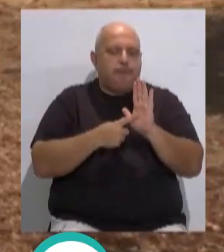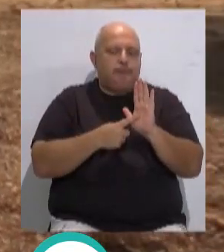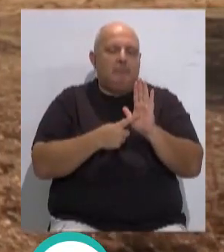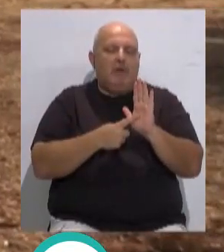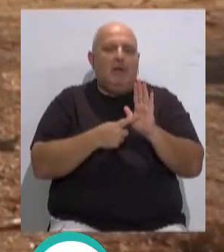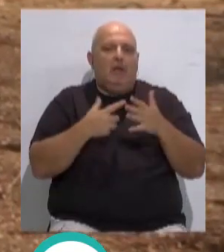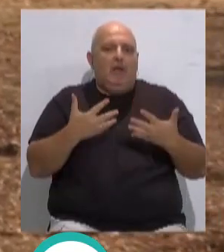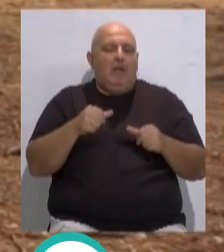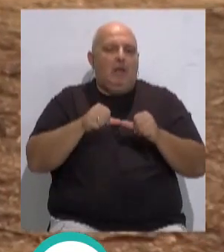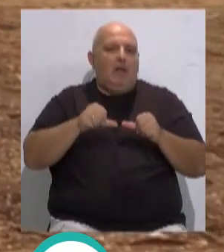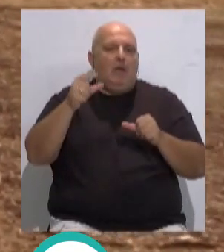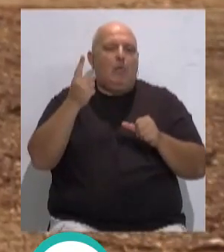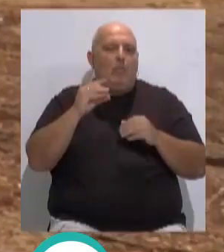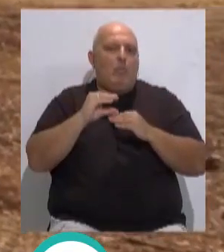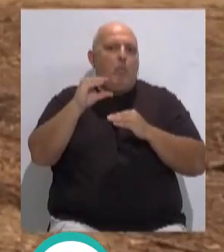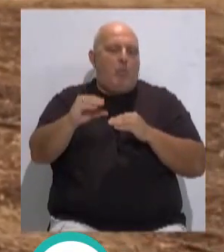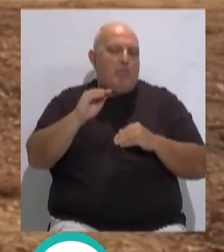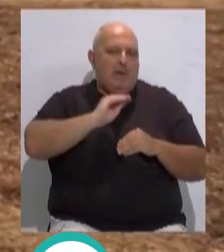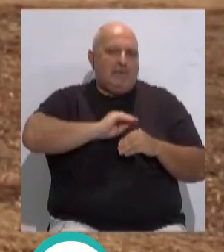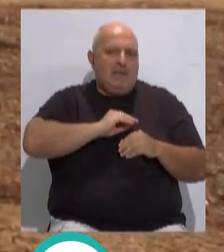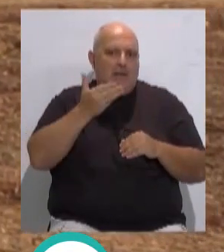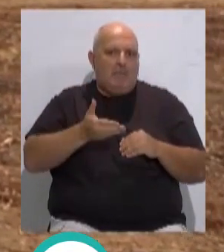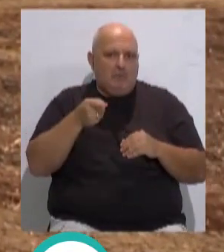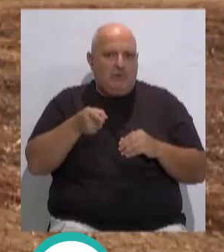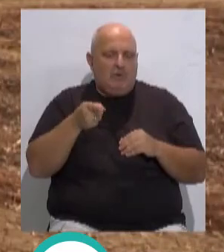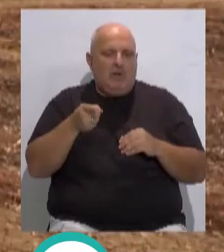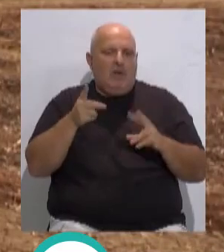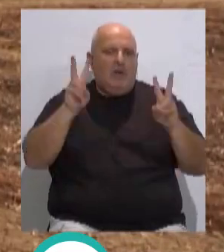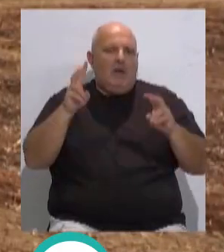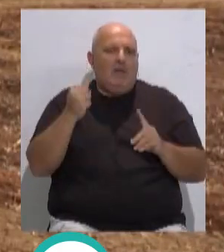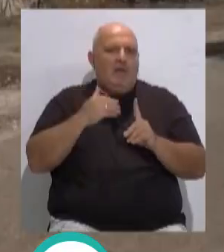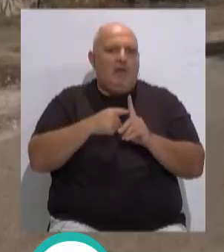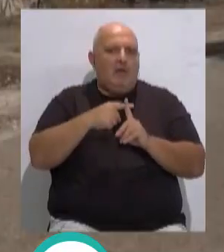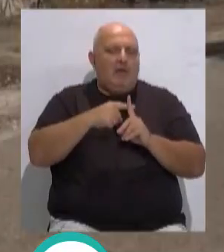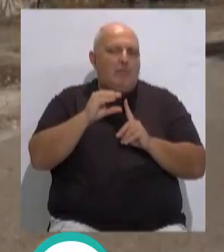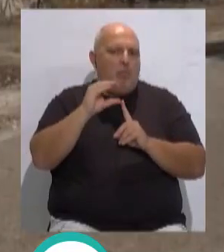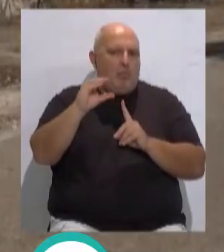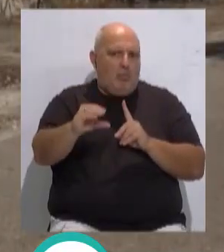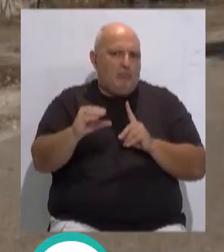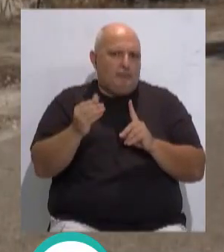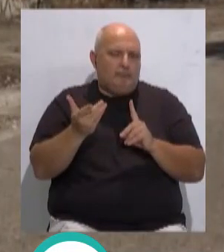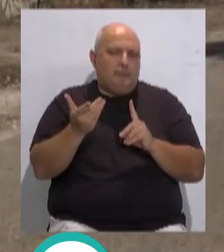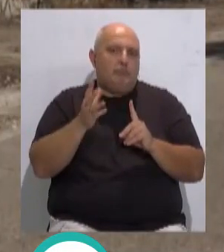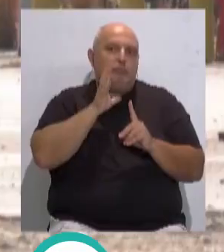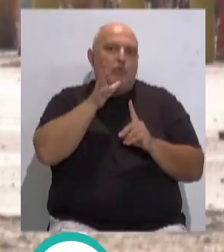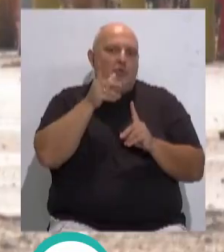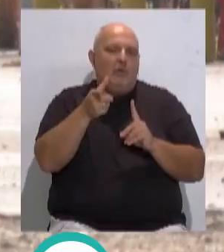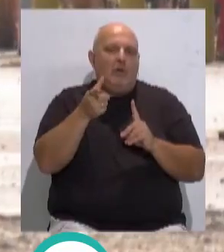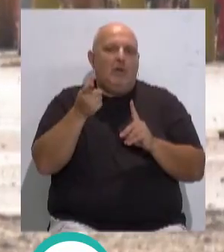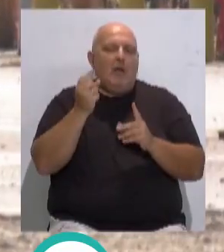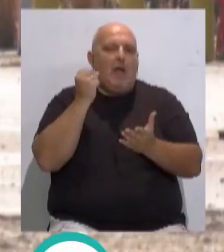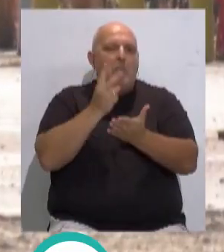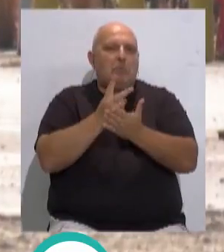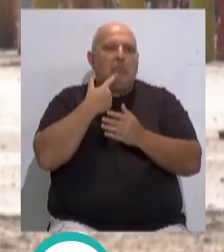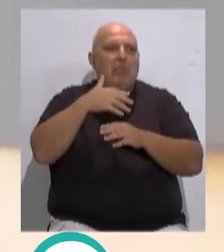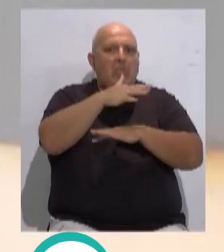por eso. Y bueno, y hemos hecho una inversión importante, no solamente a nivel del dinero que se ha apostado, sino además también, porque se estaba diciendo que hemos apostado